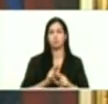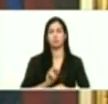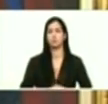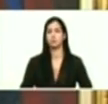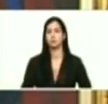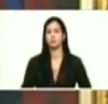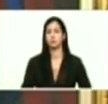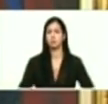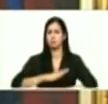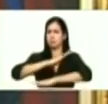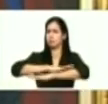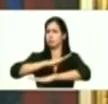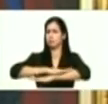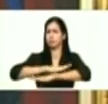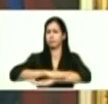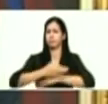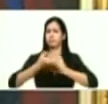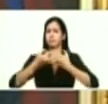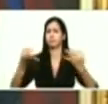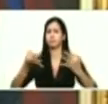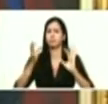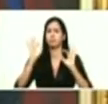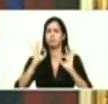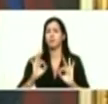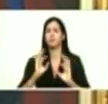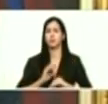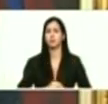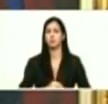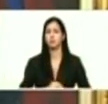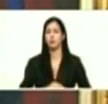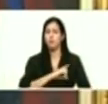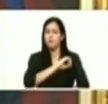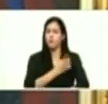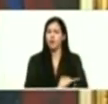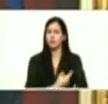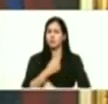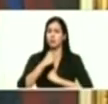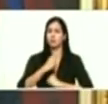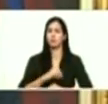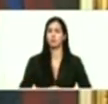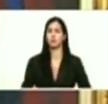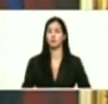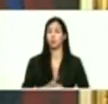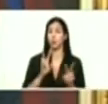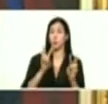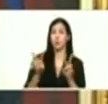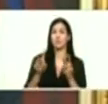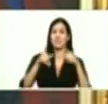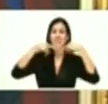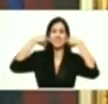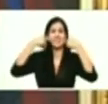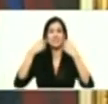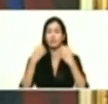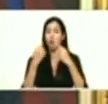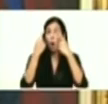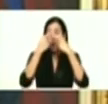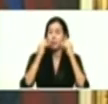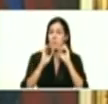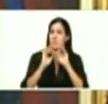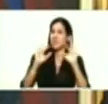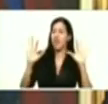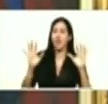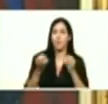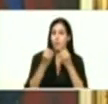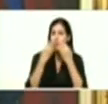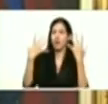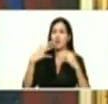por la conducta que ha tenido por la conducta que tiene por la fuerza moral que tiene y uno los ve con su sonrisa sus ojos brillantes en todos lados